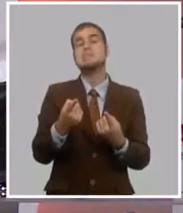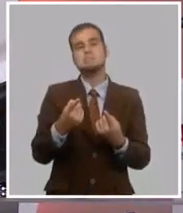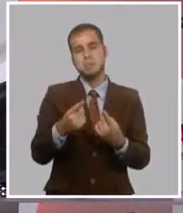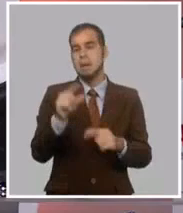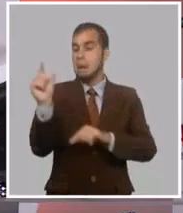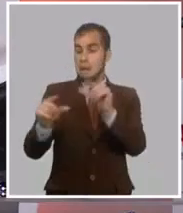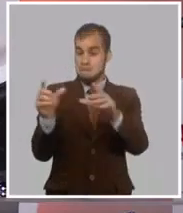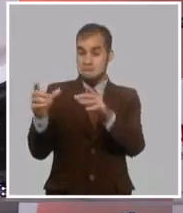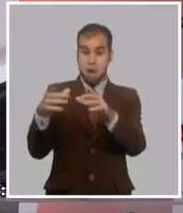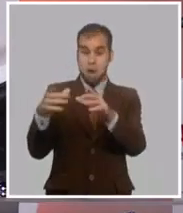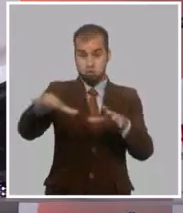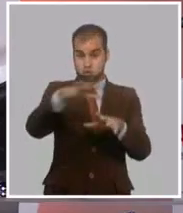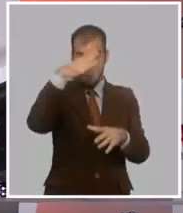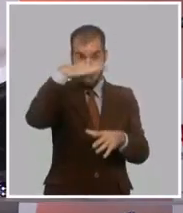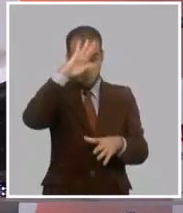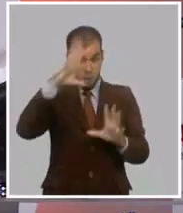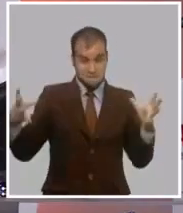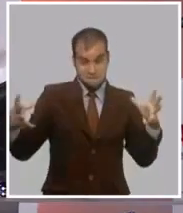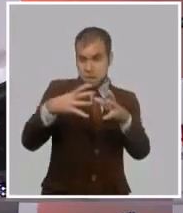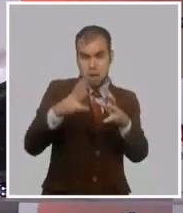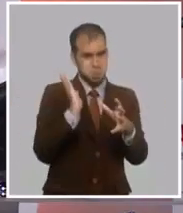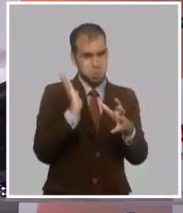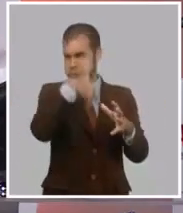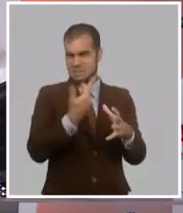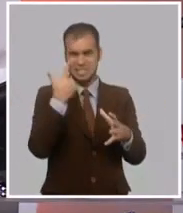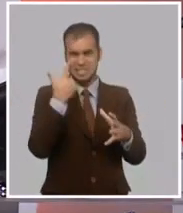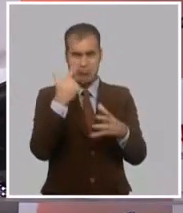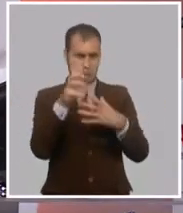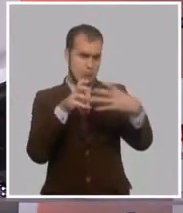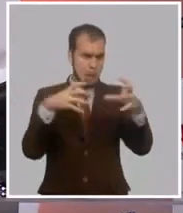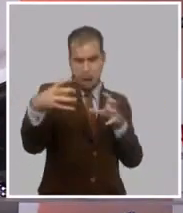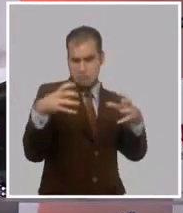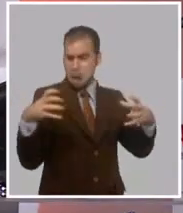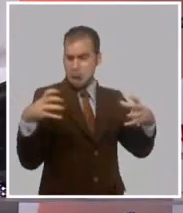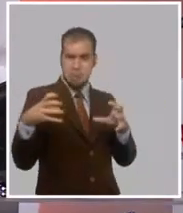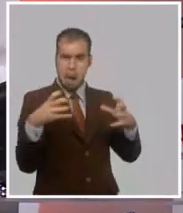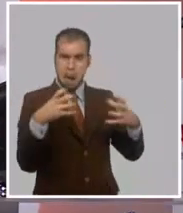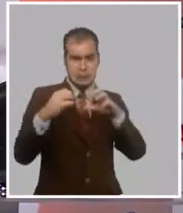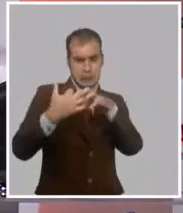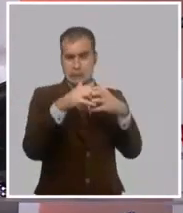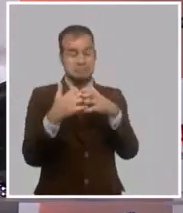ocasiones alejaron a muchos de ellos entre sí durante muchos años.